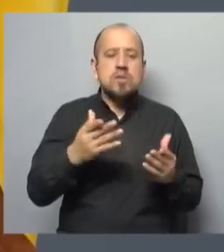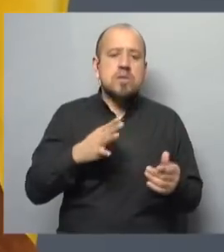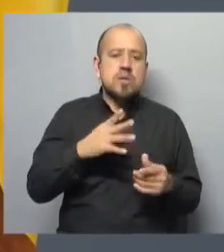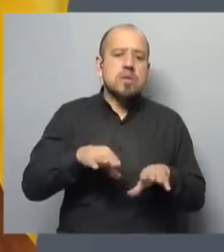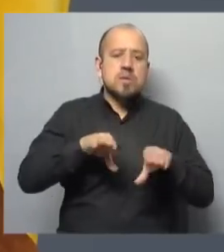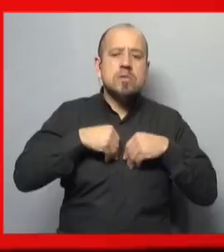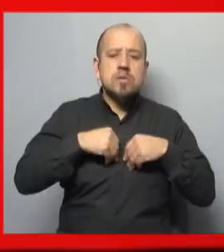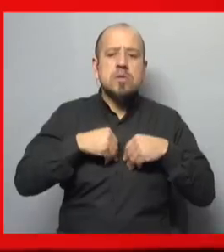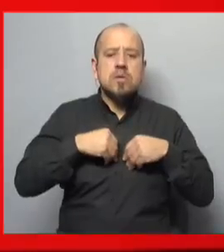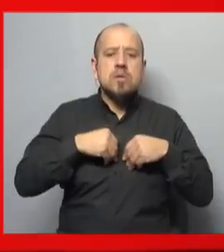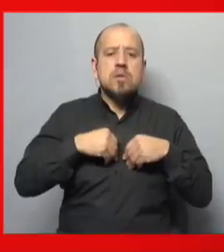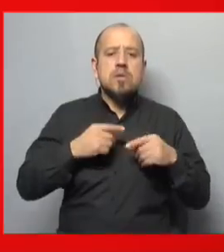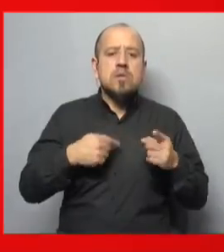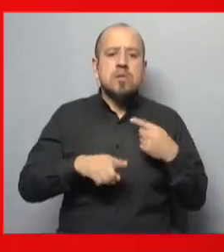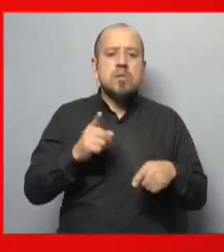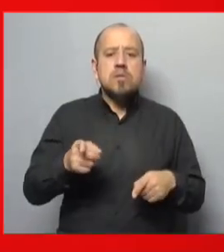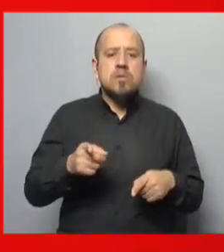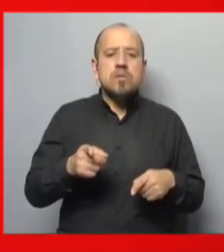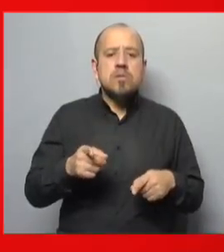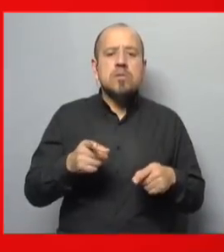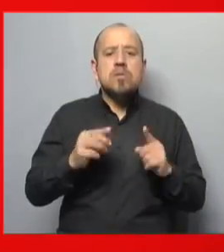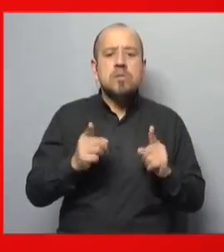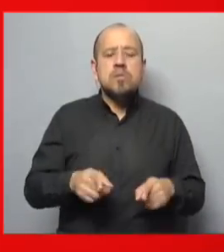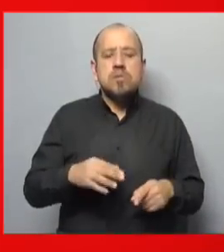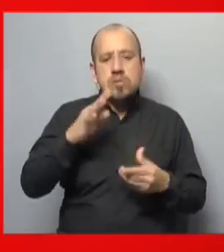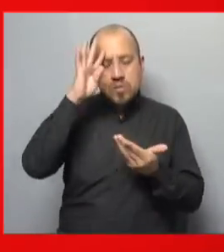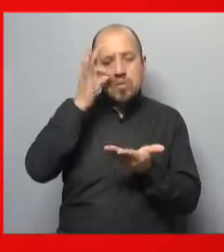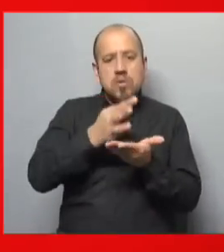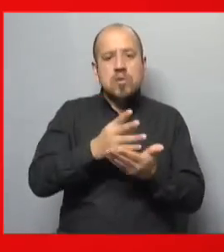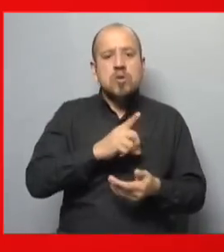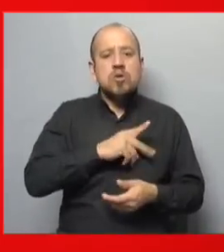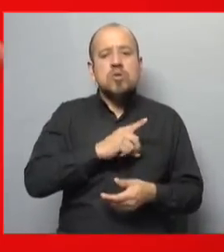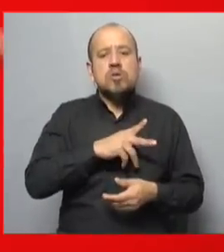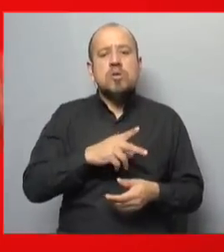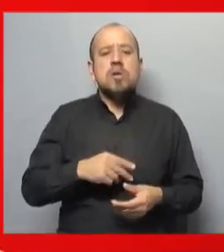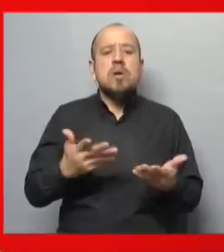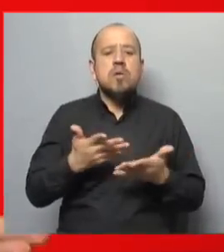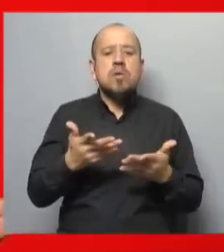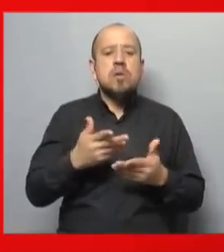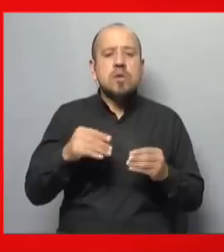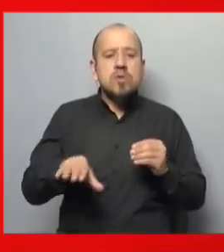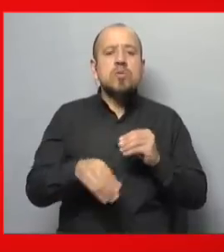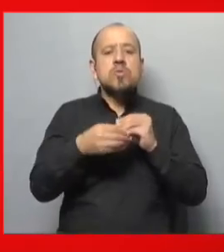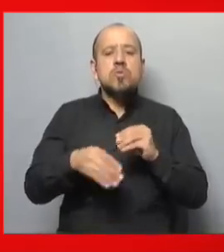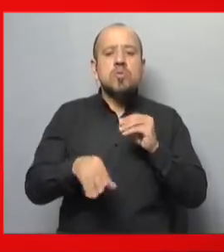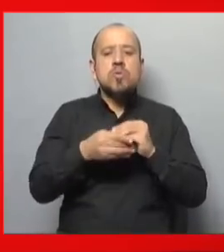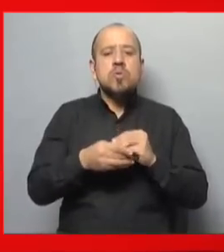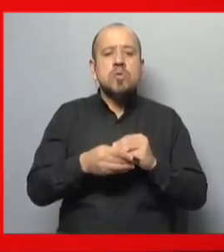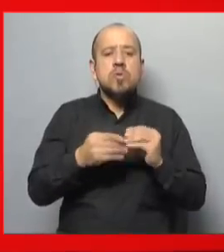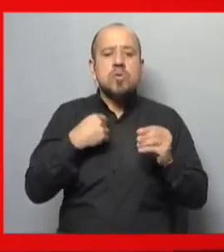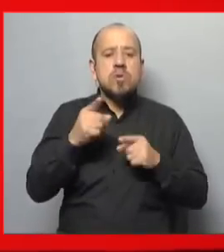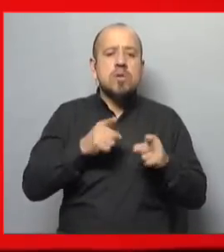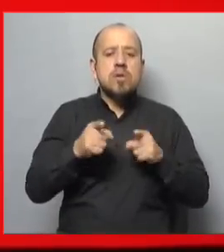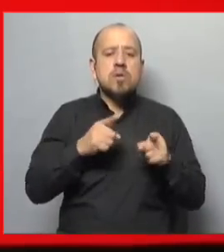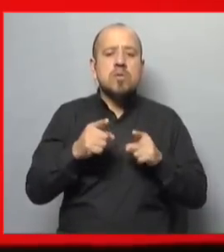aceptarlo y no lo tienen que entender del lugar pero como también tengo aprecio por el pueblo chileno ahora tratan de sumar ahora ya se va el entreno verde se va